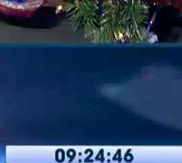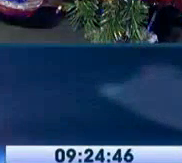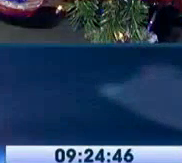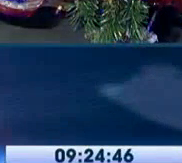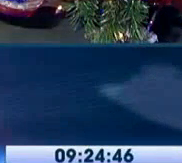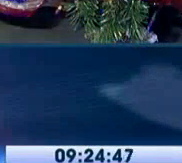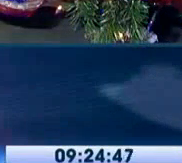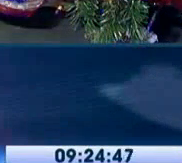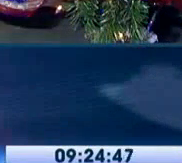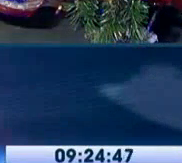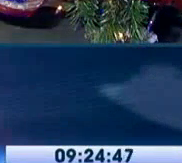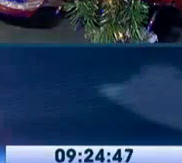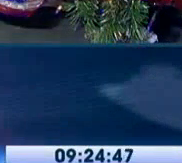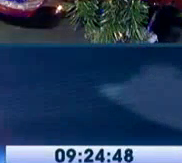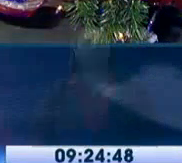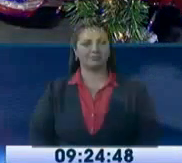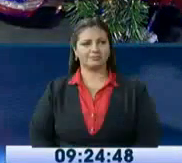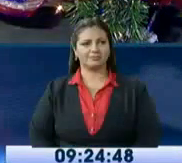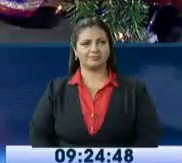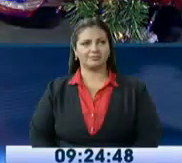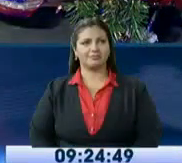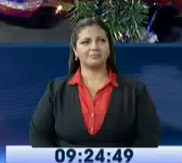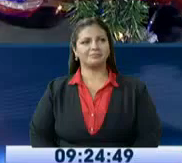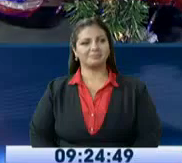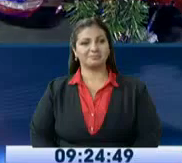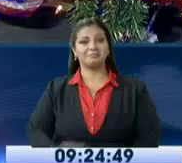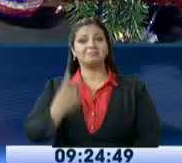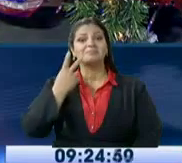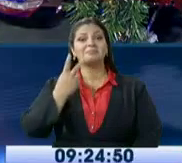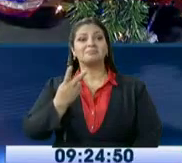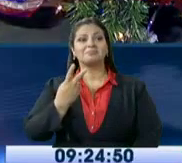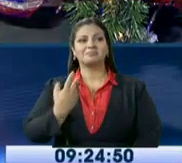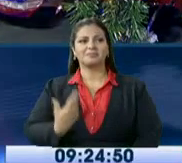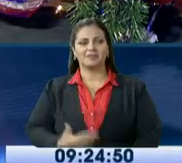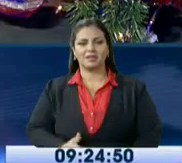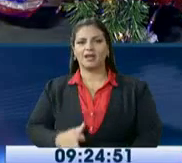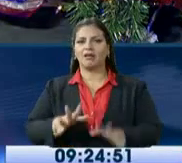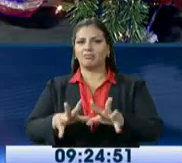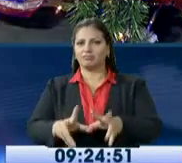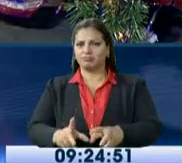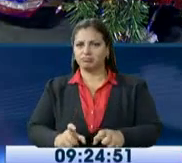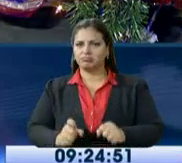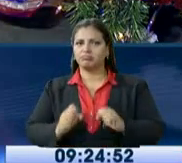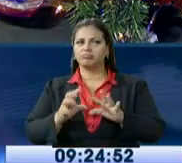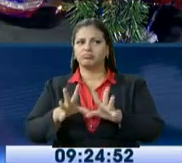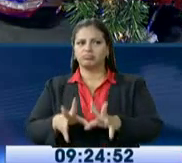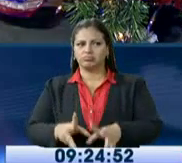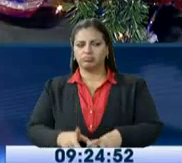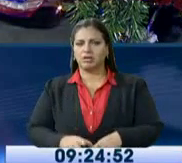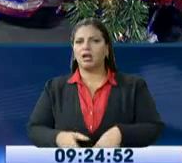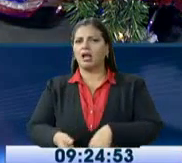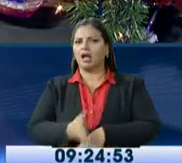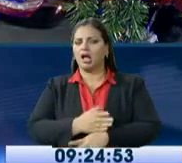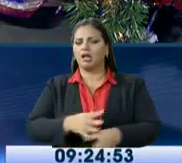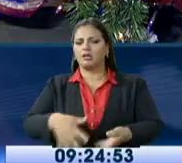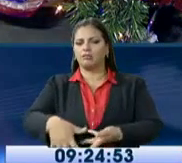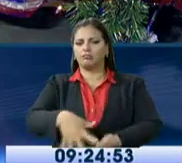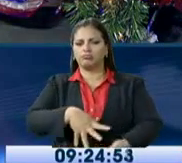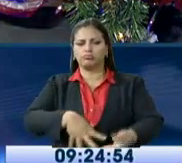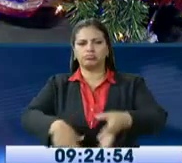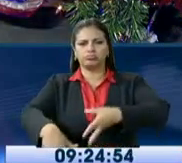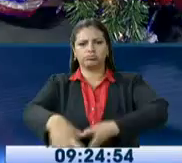¿qué tal? Buenos días, Hugo, Marcela. Fíjense que ya lo que es la masa, ya que está mezclada y ya se ha pesada,